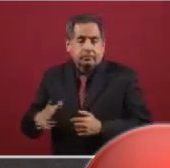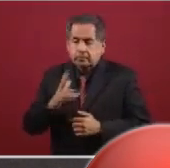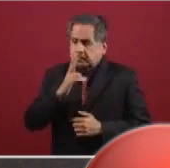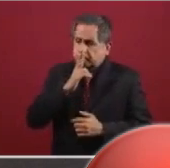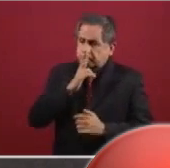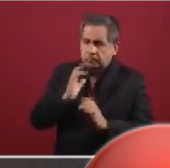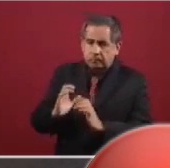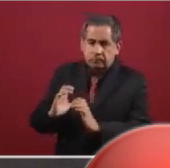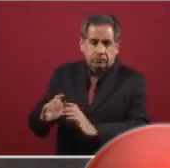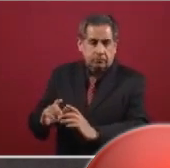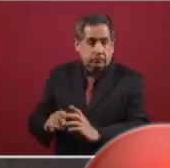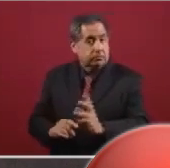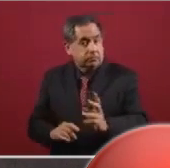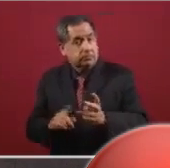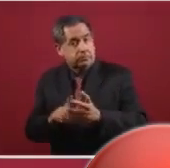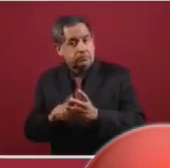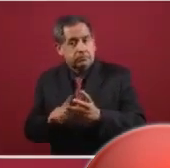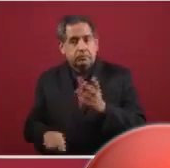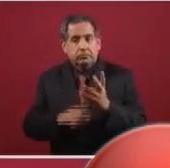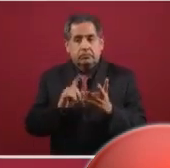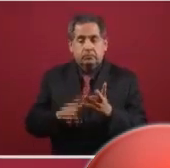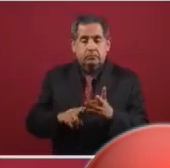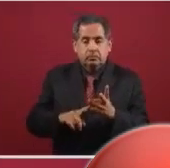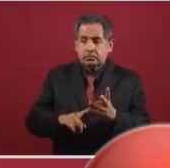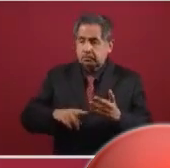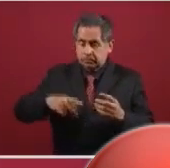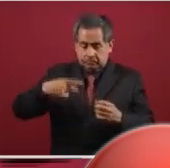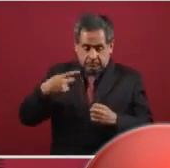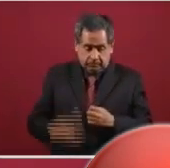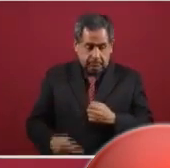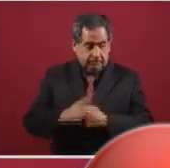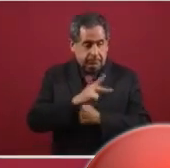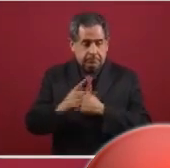y luego el amor a la patria.